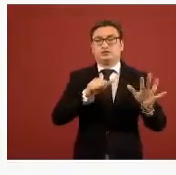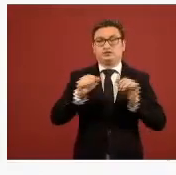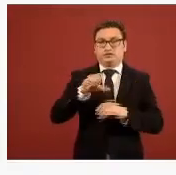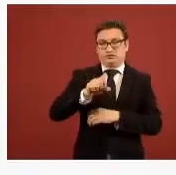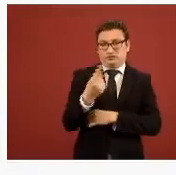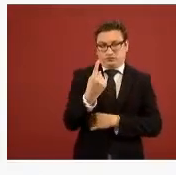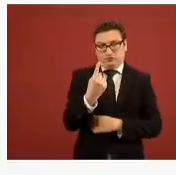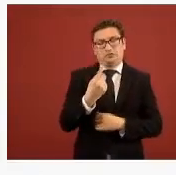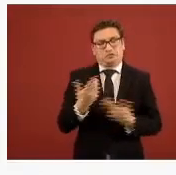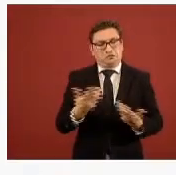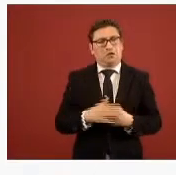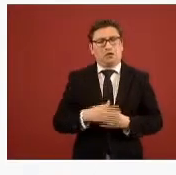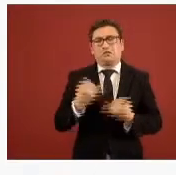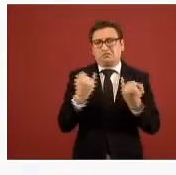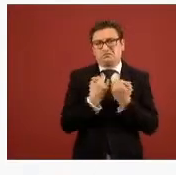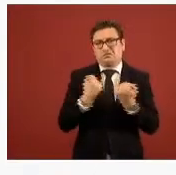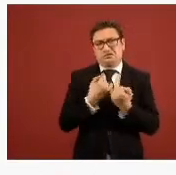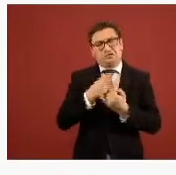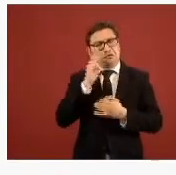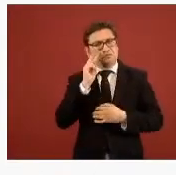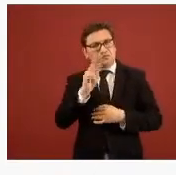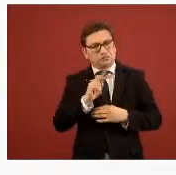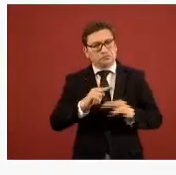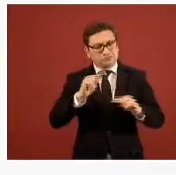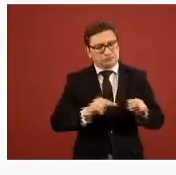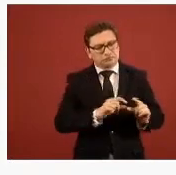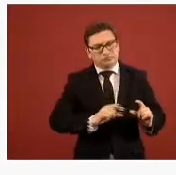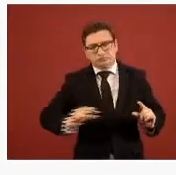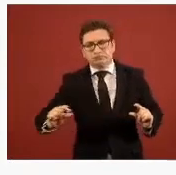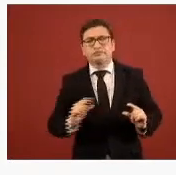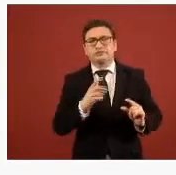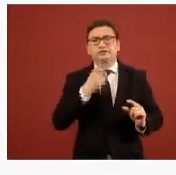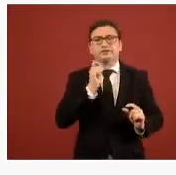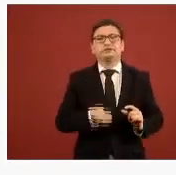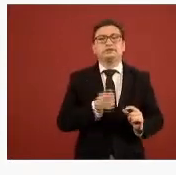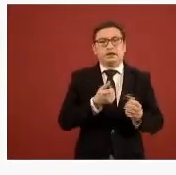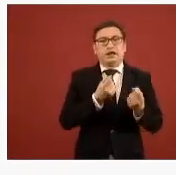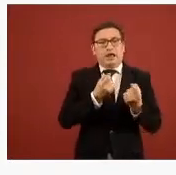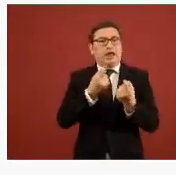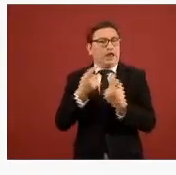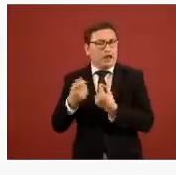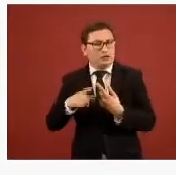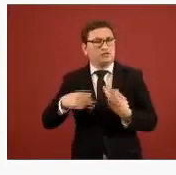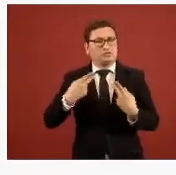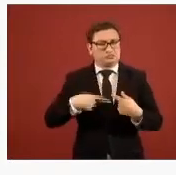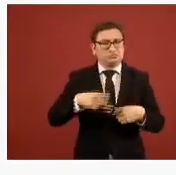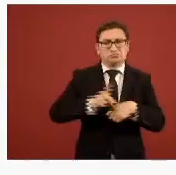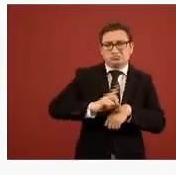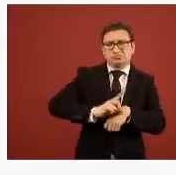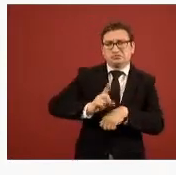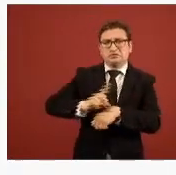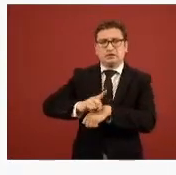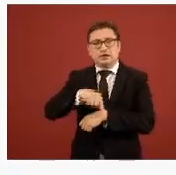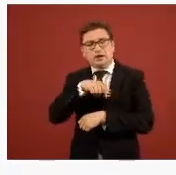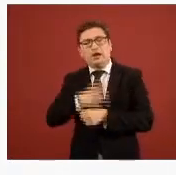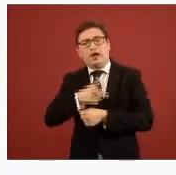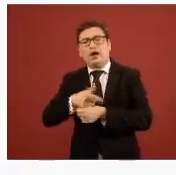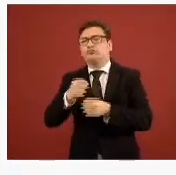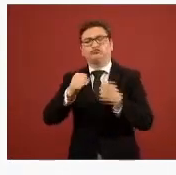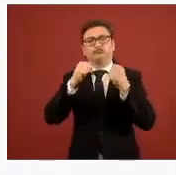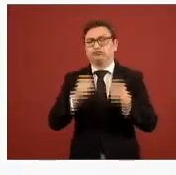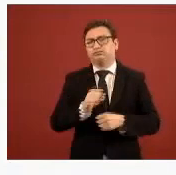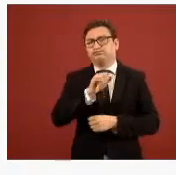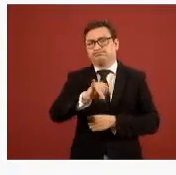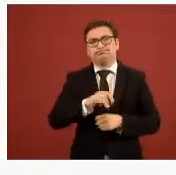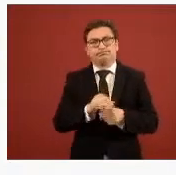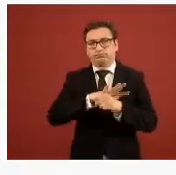4.661, e igual podemos ver en la parte inferior los casos incidentes, es decir, los que día con día se han estado confirmando,